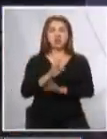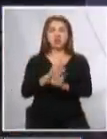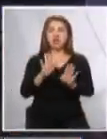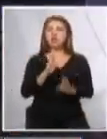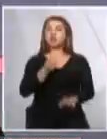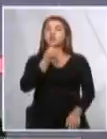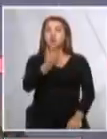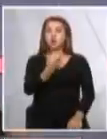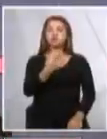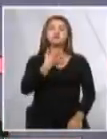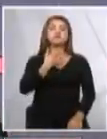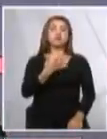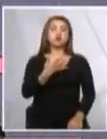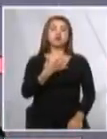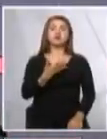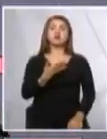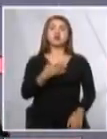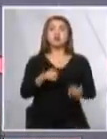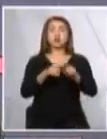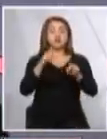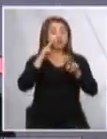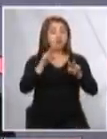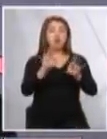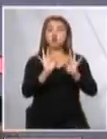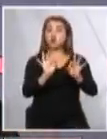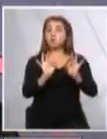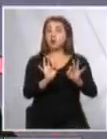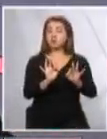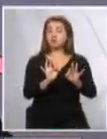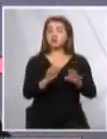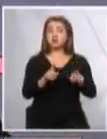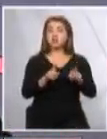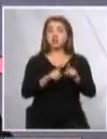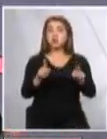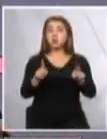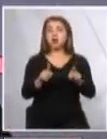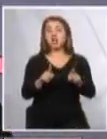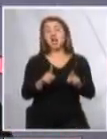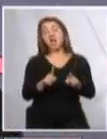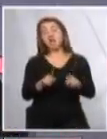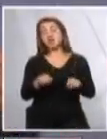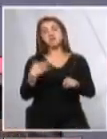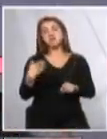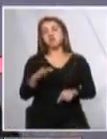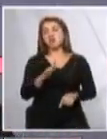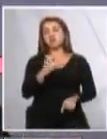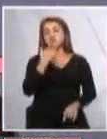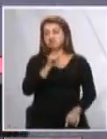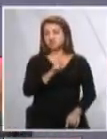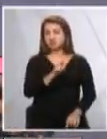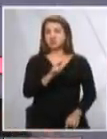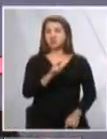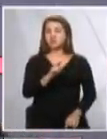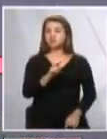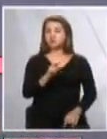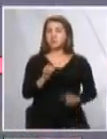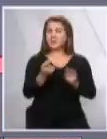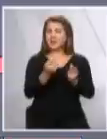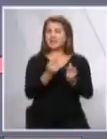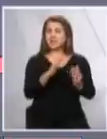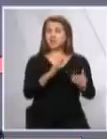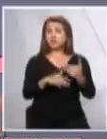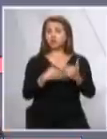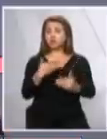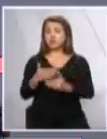había denunciado porque se veía como algo normal, se veía como una especie de mal menor, en el sentido de que las cosas aparentemente funcionaban